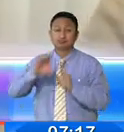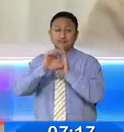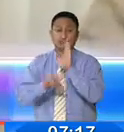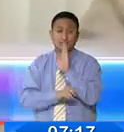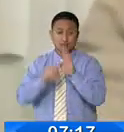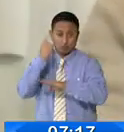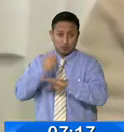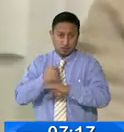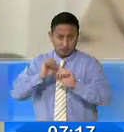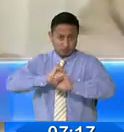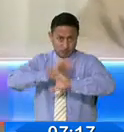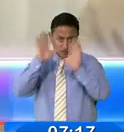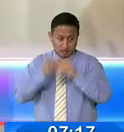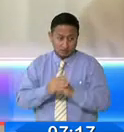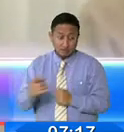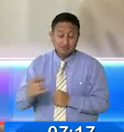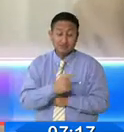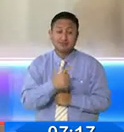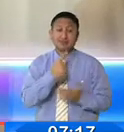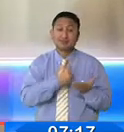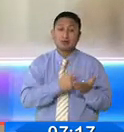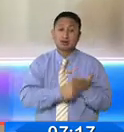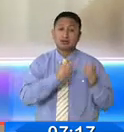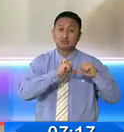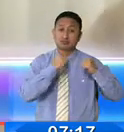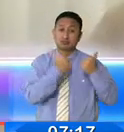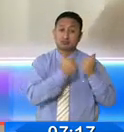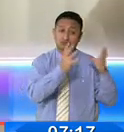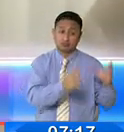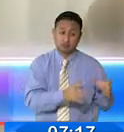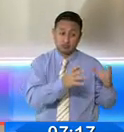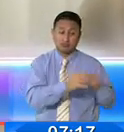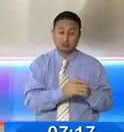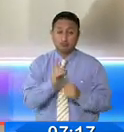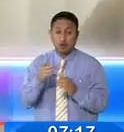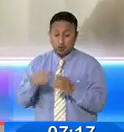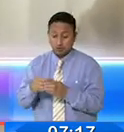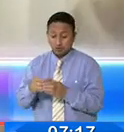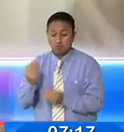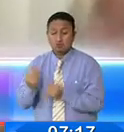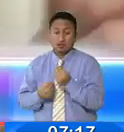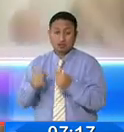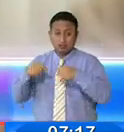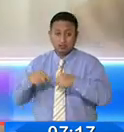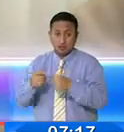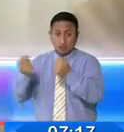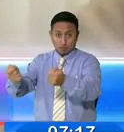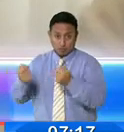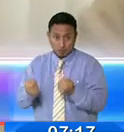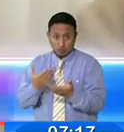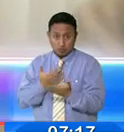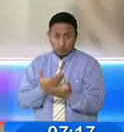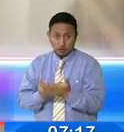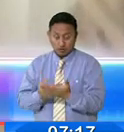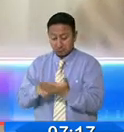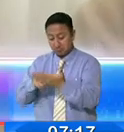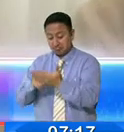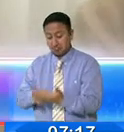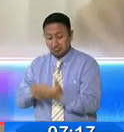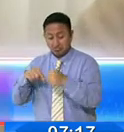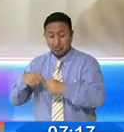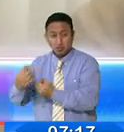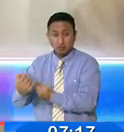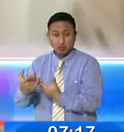los debates son ante el Pleno, no ante la Comisión. La Comisión lo único que tiene que hacer es procesar la propuesta, elaborar el